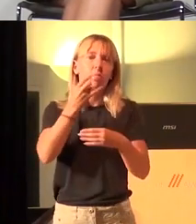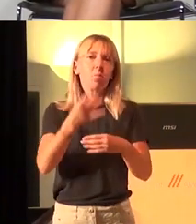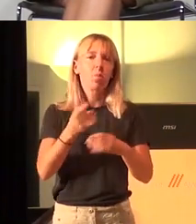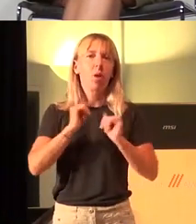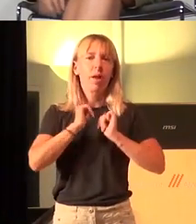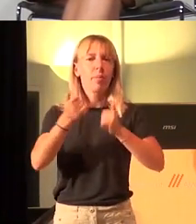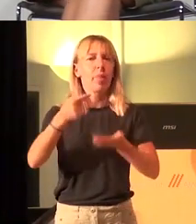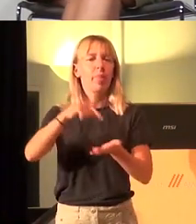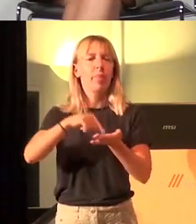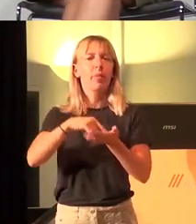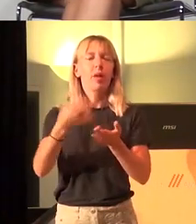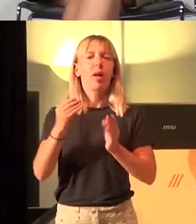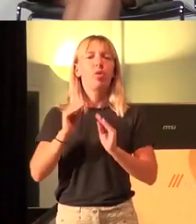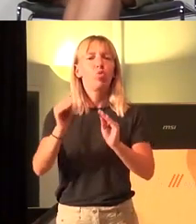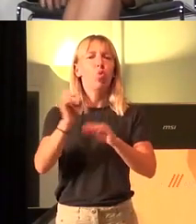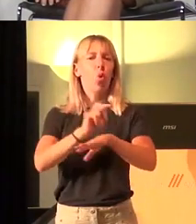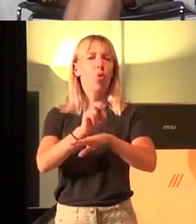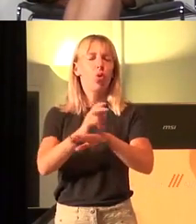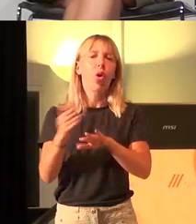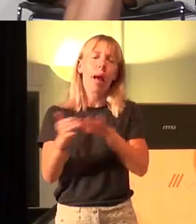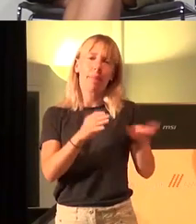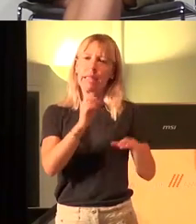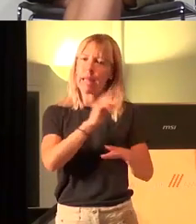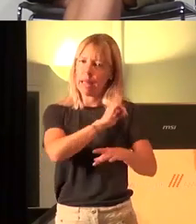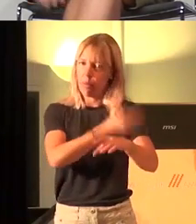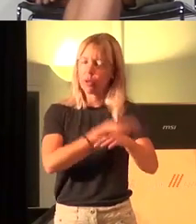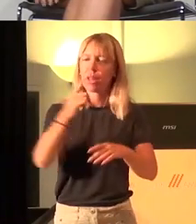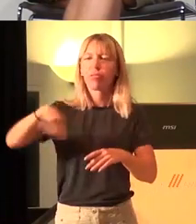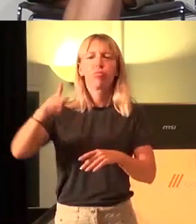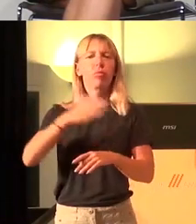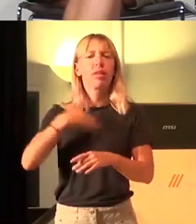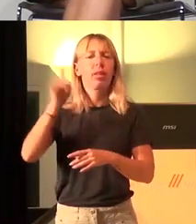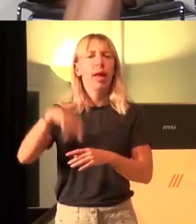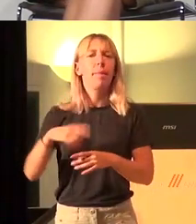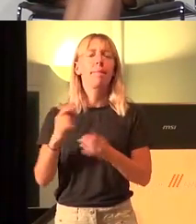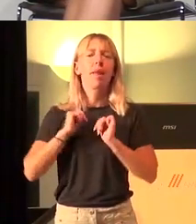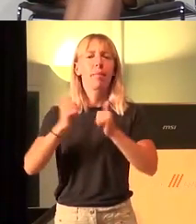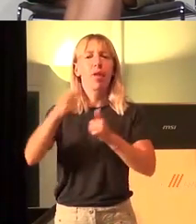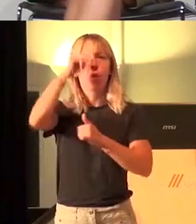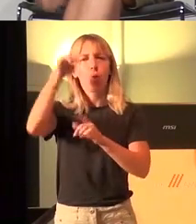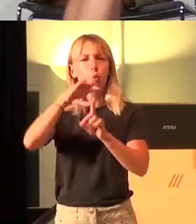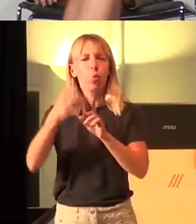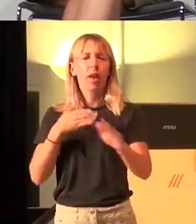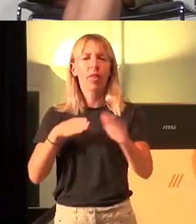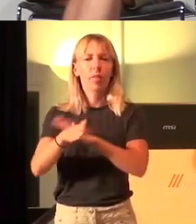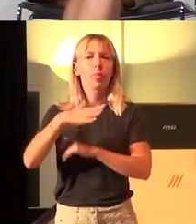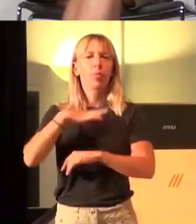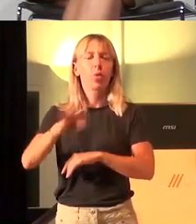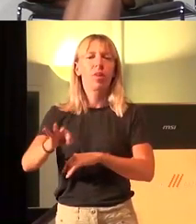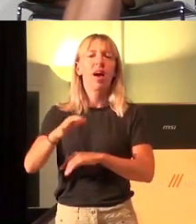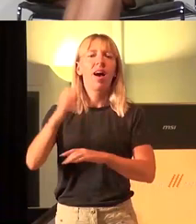habían empezado a reivindicar que su ocio, aparte de dedicarlo al deporte, que ellos querían empezar a dedicarlo a cultura y poder acceder